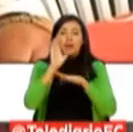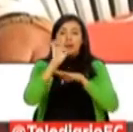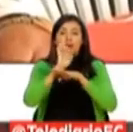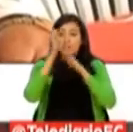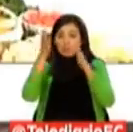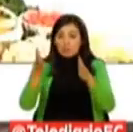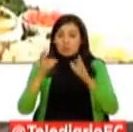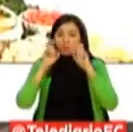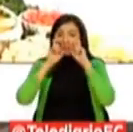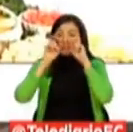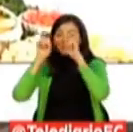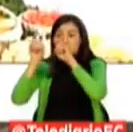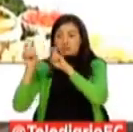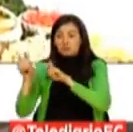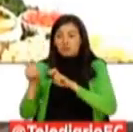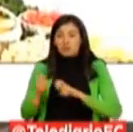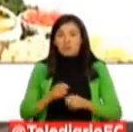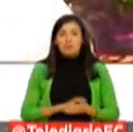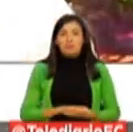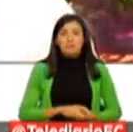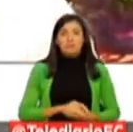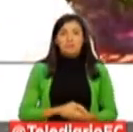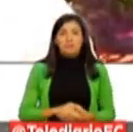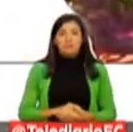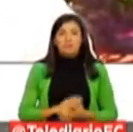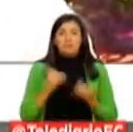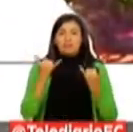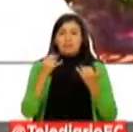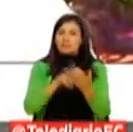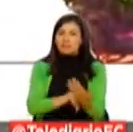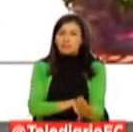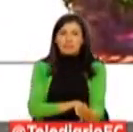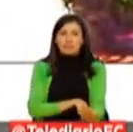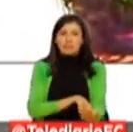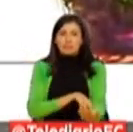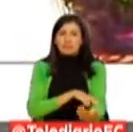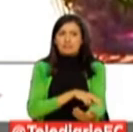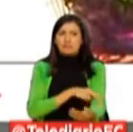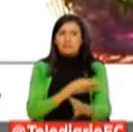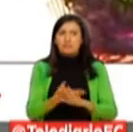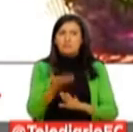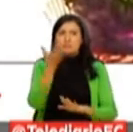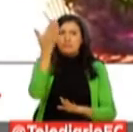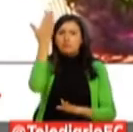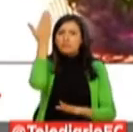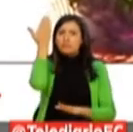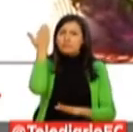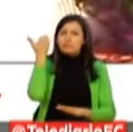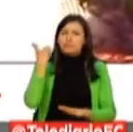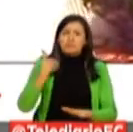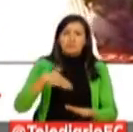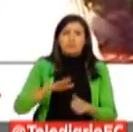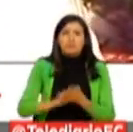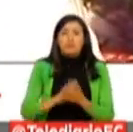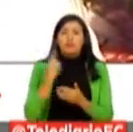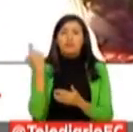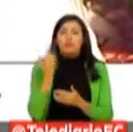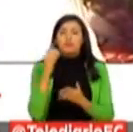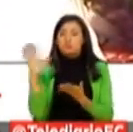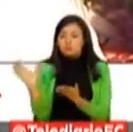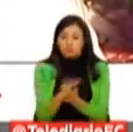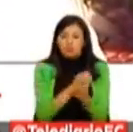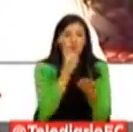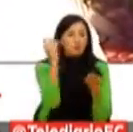ecuatorianos y turistas que visitan nuestro país. Esta tradición tiene de muchos años atrás. Nosotros lo que hacemos es